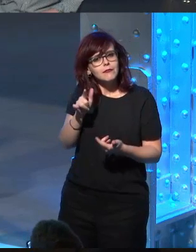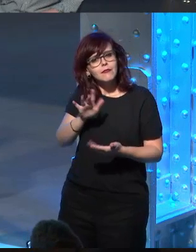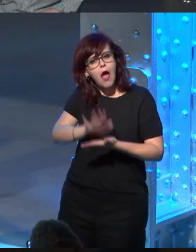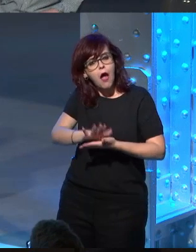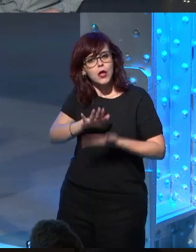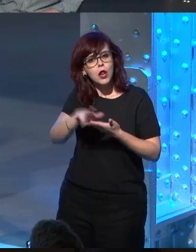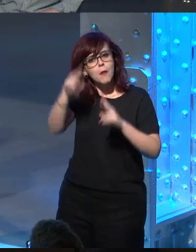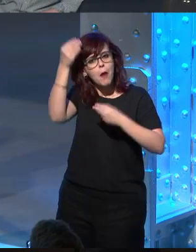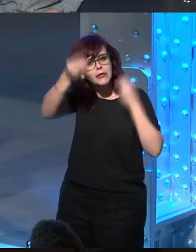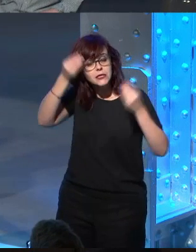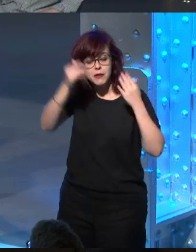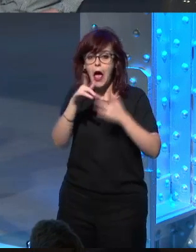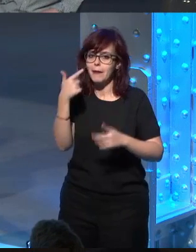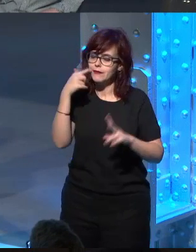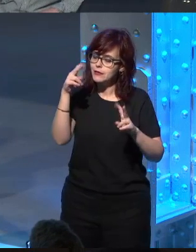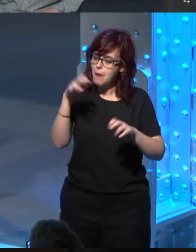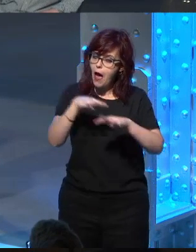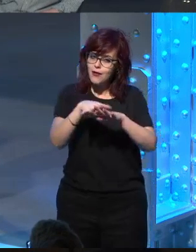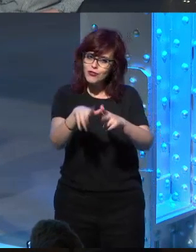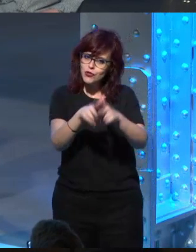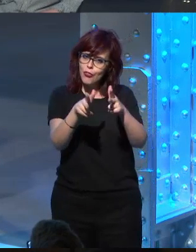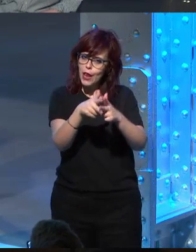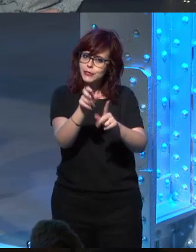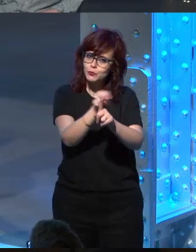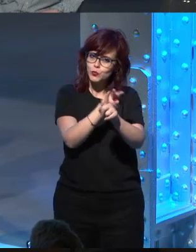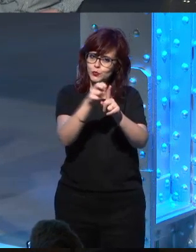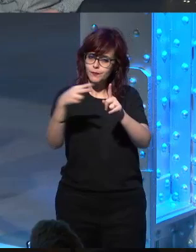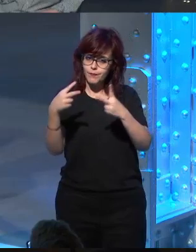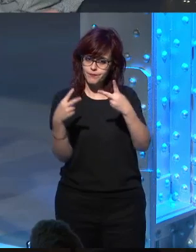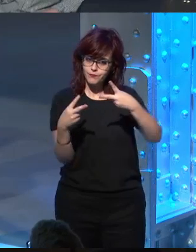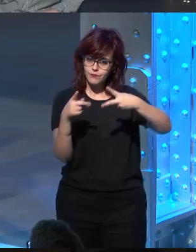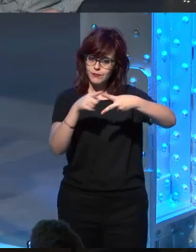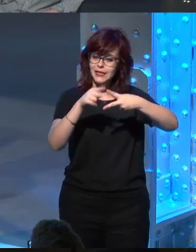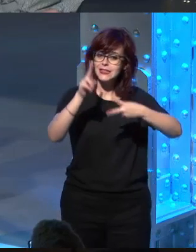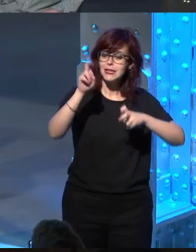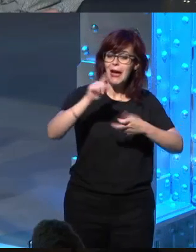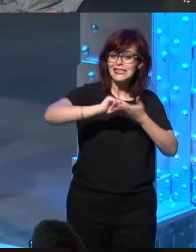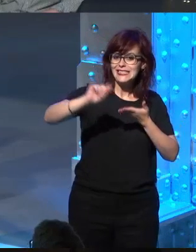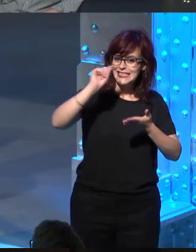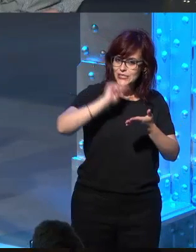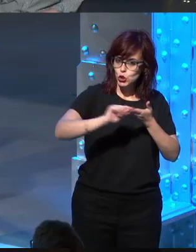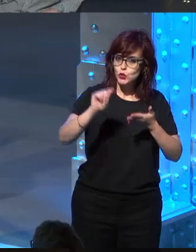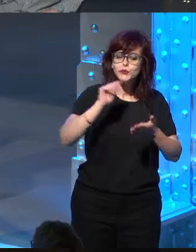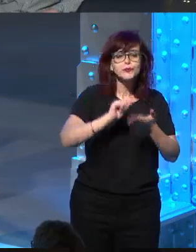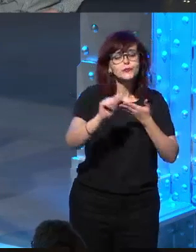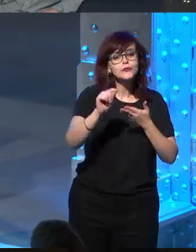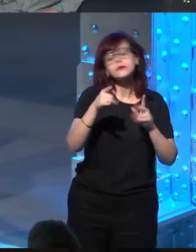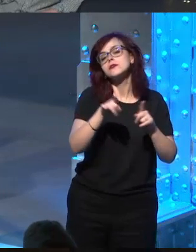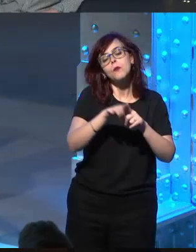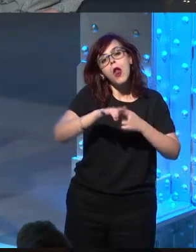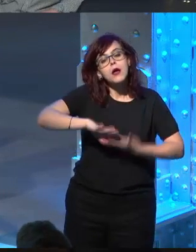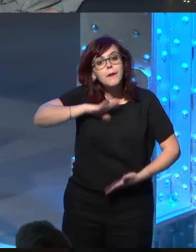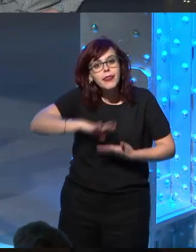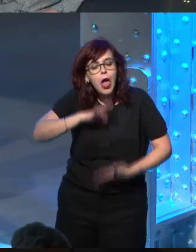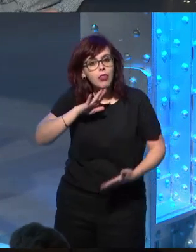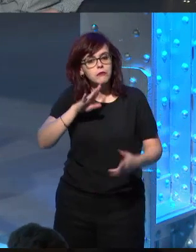es que ahora que has mencionado lo de las redes sociales, hay 2 puntos muy claves. Es decir, nosotros tenemos el análisis escrito en el que el lector tiene esa capacidad y